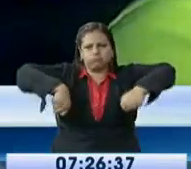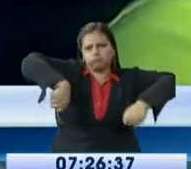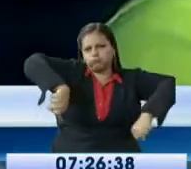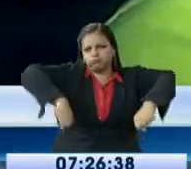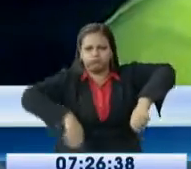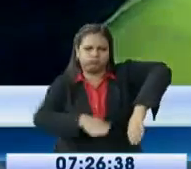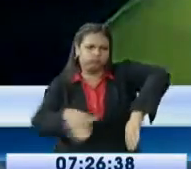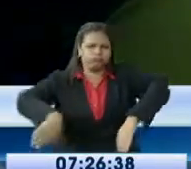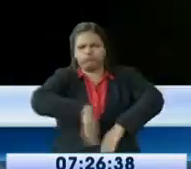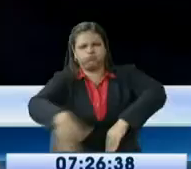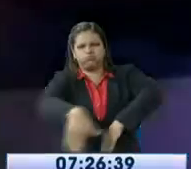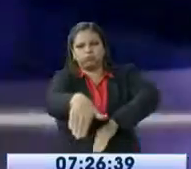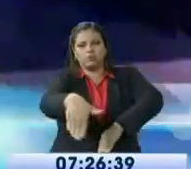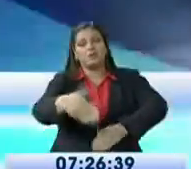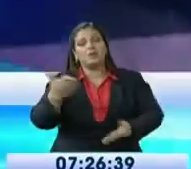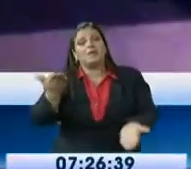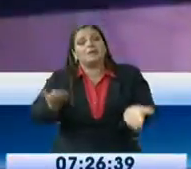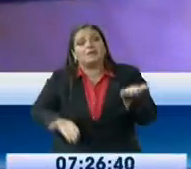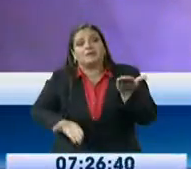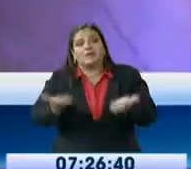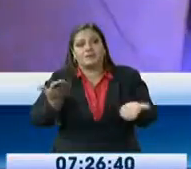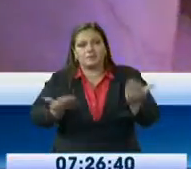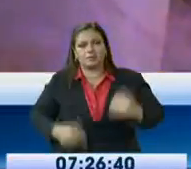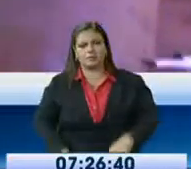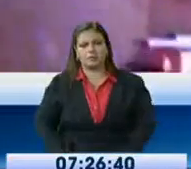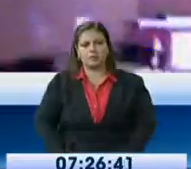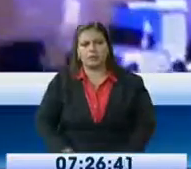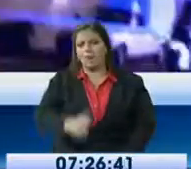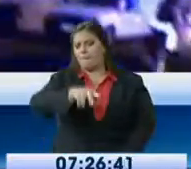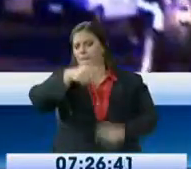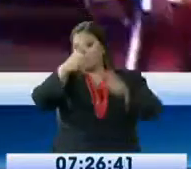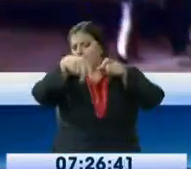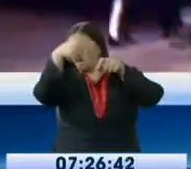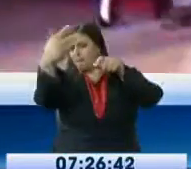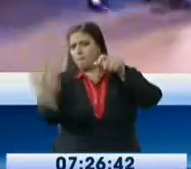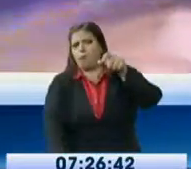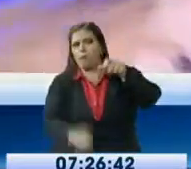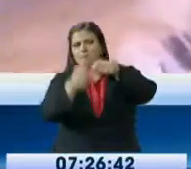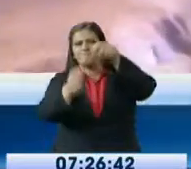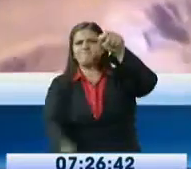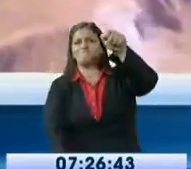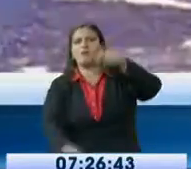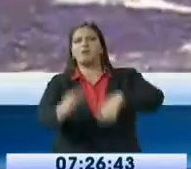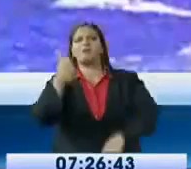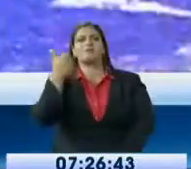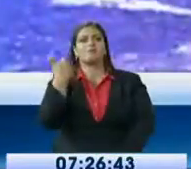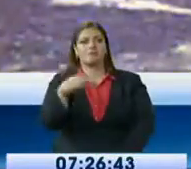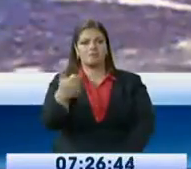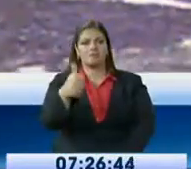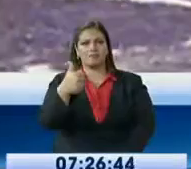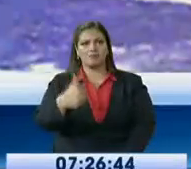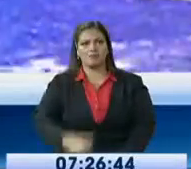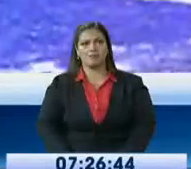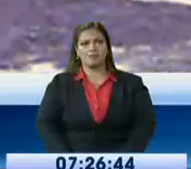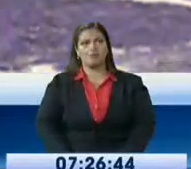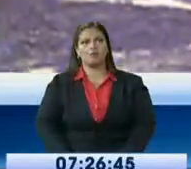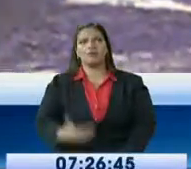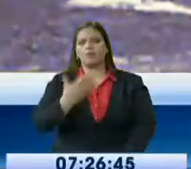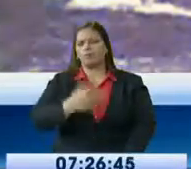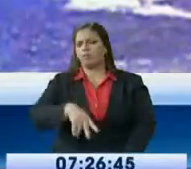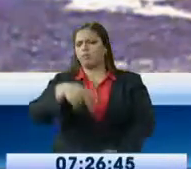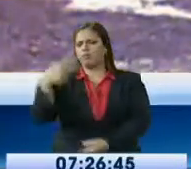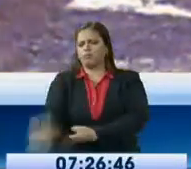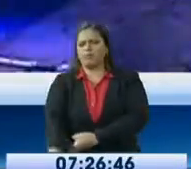una bajada. El pequeño vehículo cayó aproximadamente 10 metros. El conductor y el acompañante quedaron tendidos en el